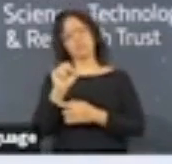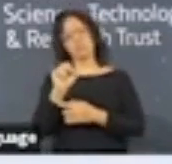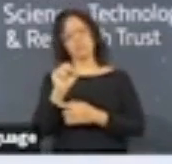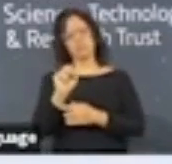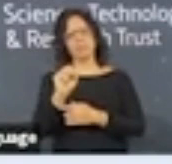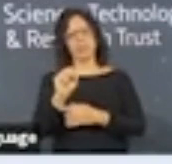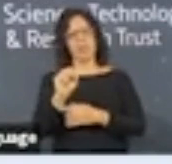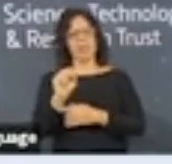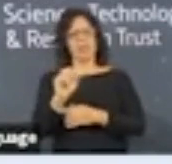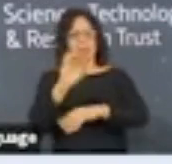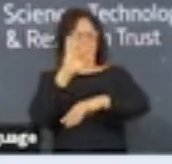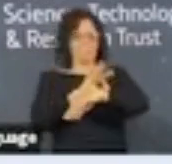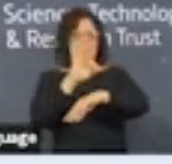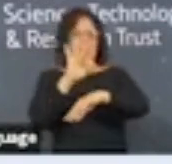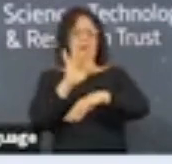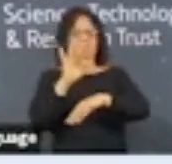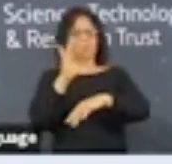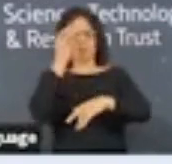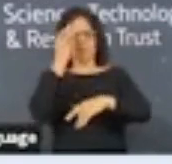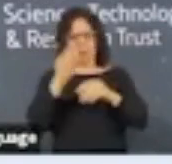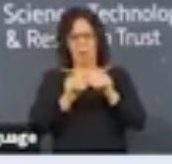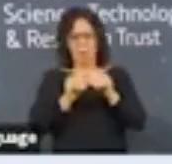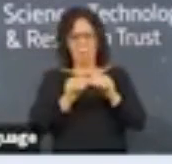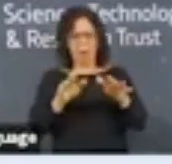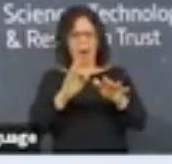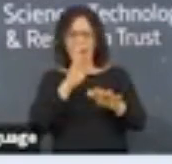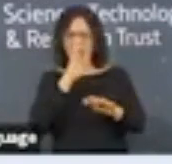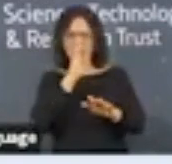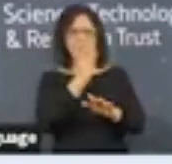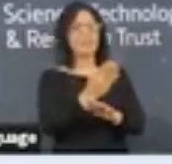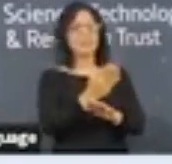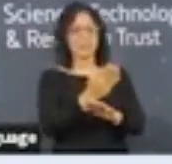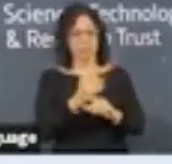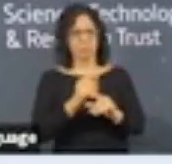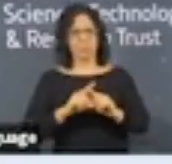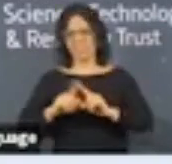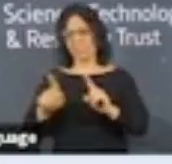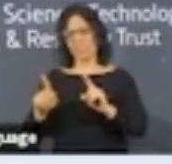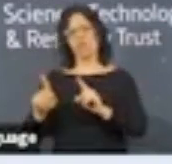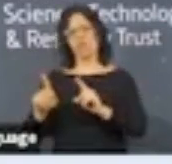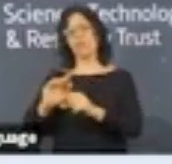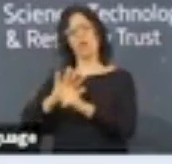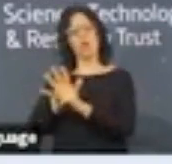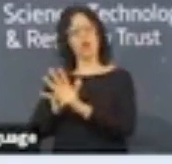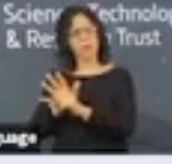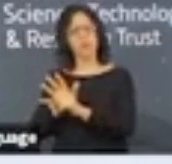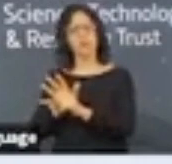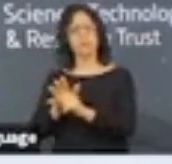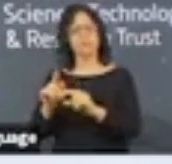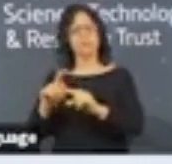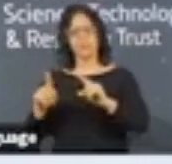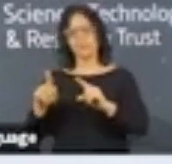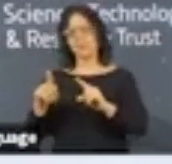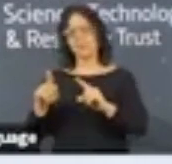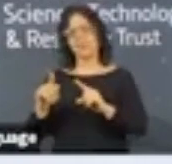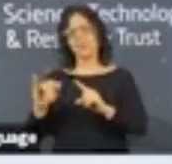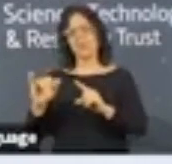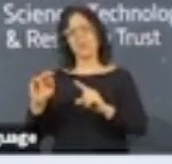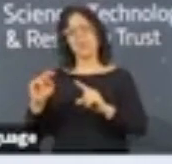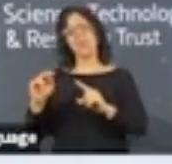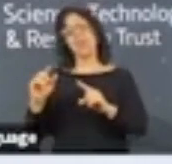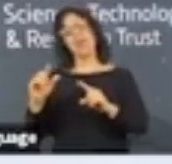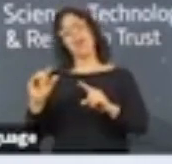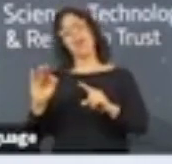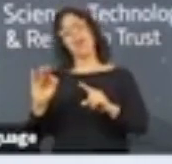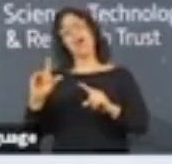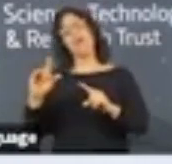porque a diferencia del coronavirus, del virus de la influenza, que se transmiten de persona a persona, los virus de